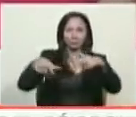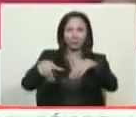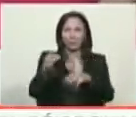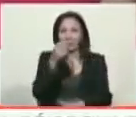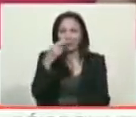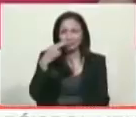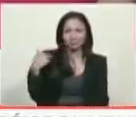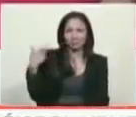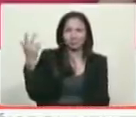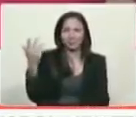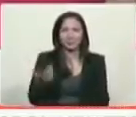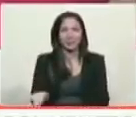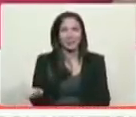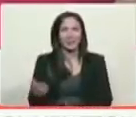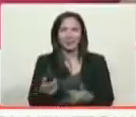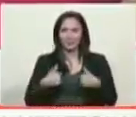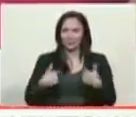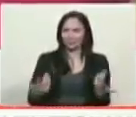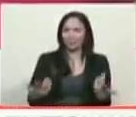los naranjos en Caracas?